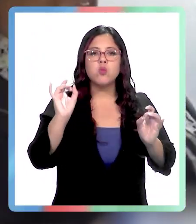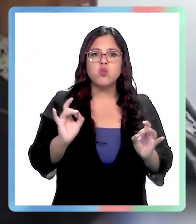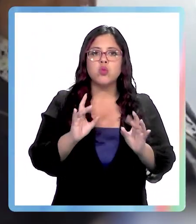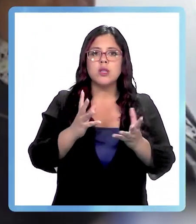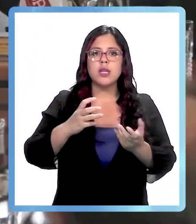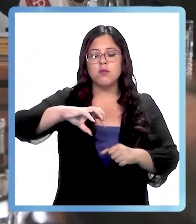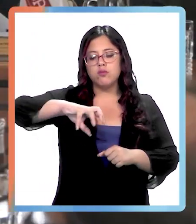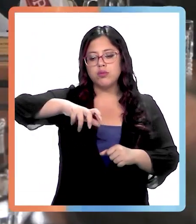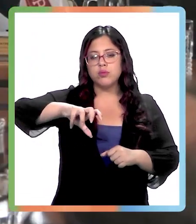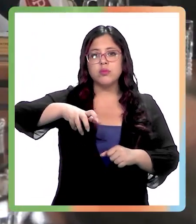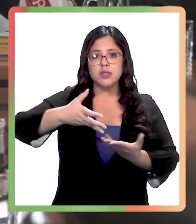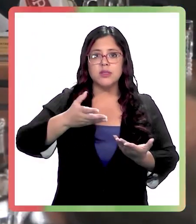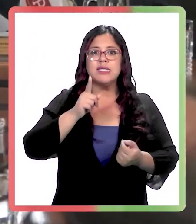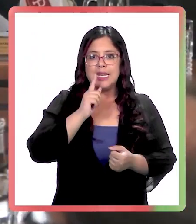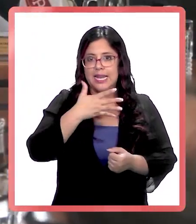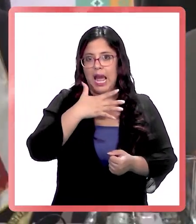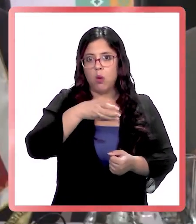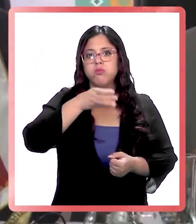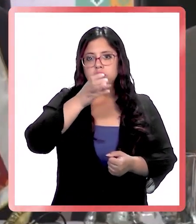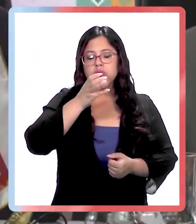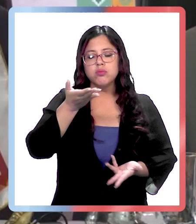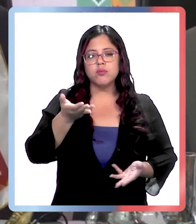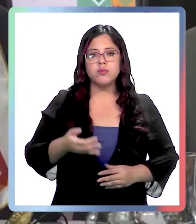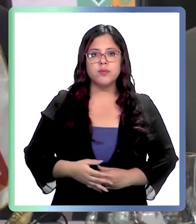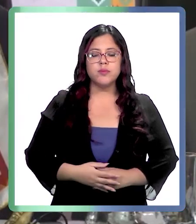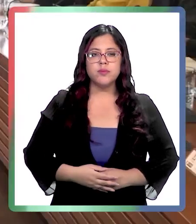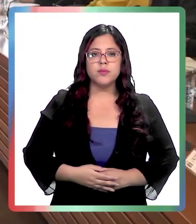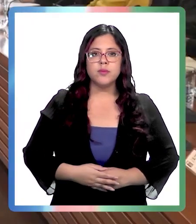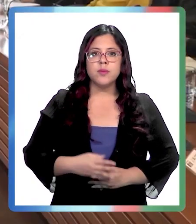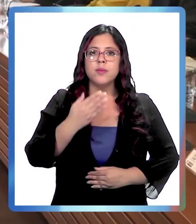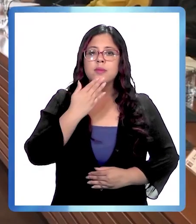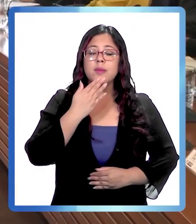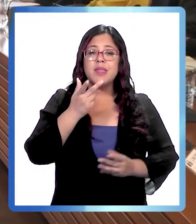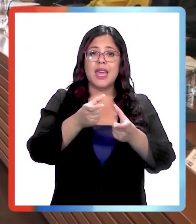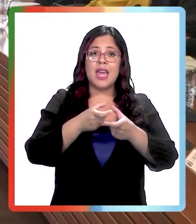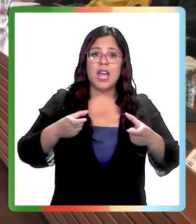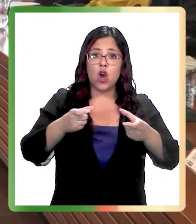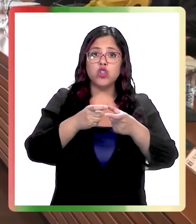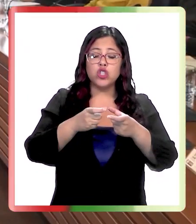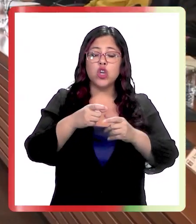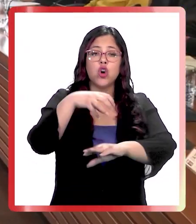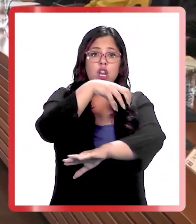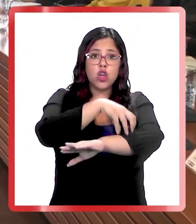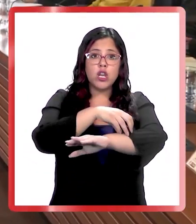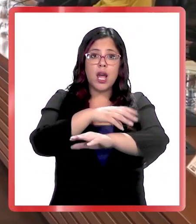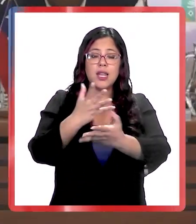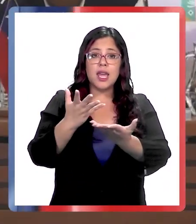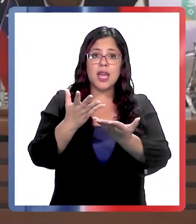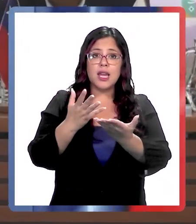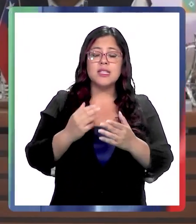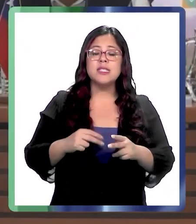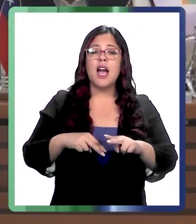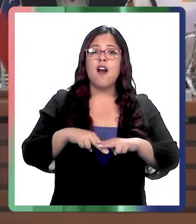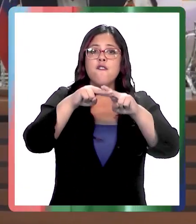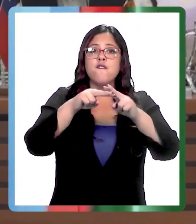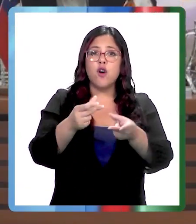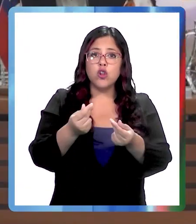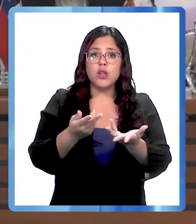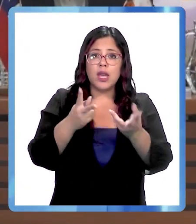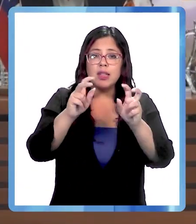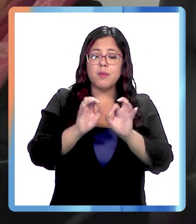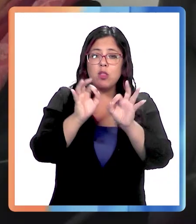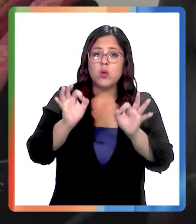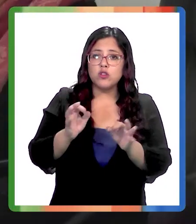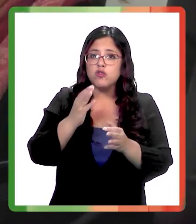una llave y abastecerse de agua potable. Además, el Consejo Regional asignó fondos para proyectos educativos y de salud, incluyendo